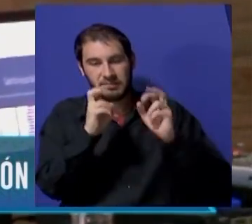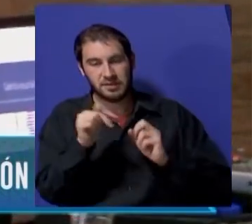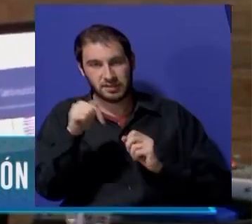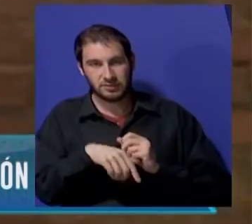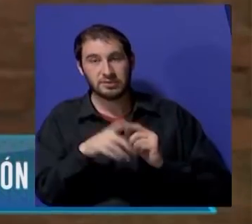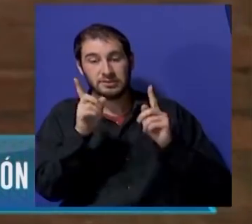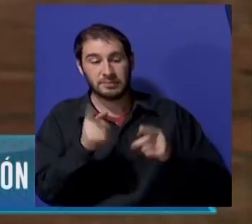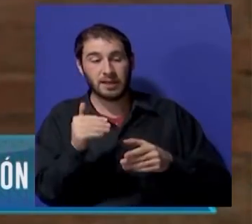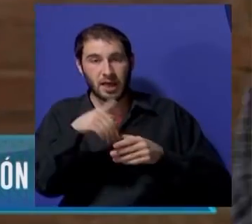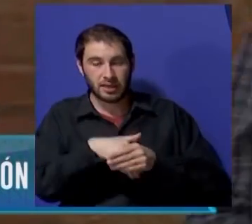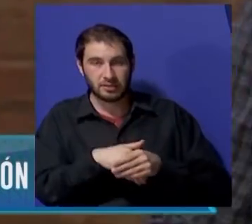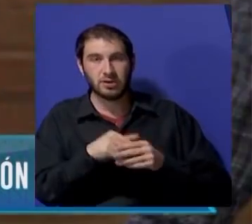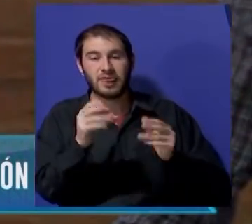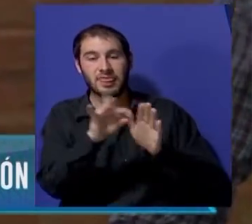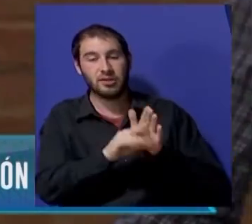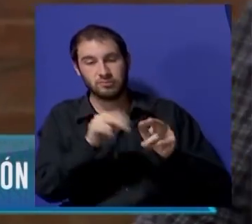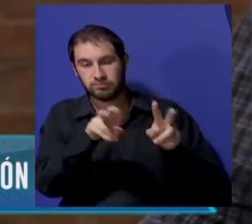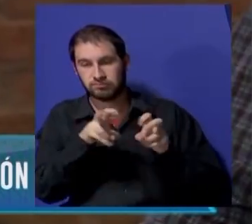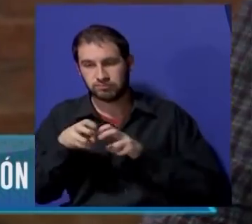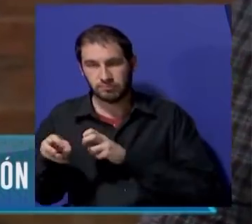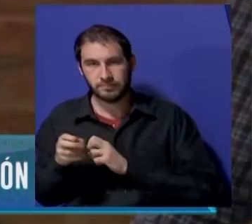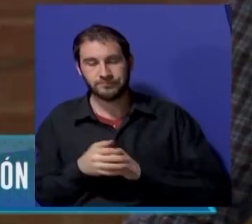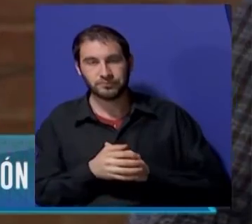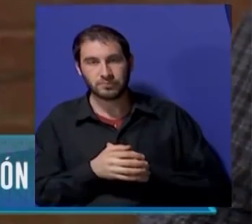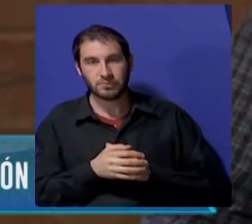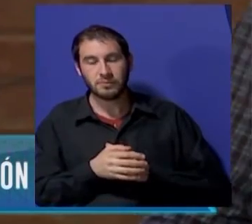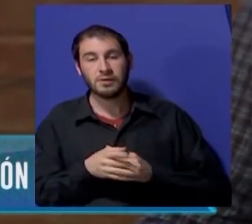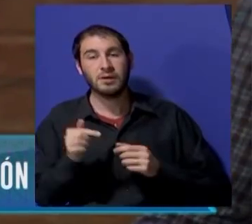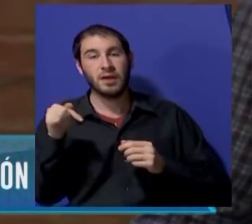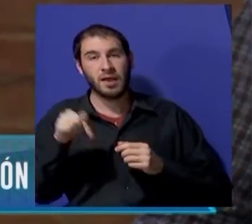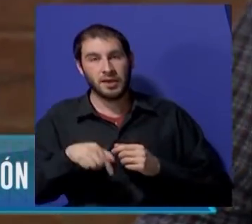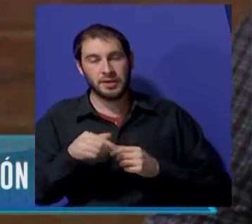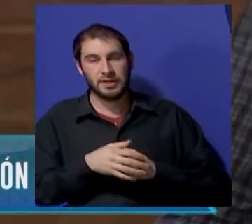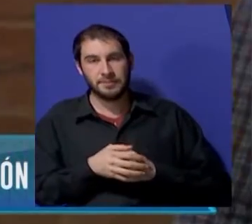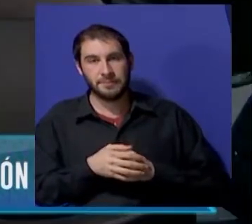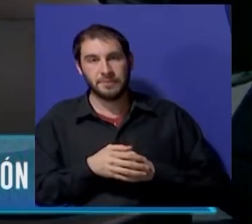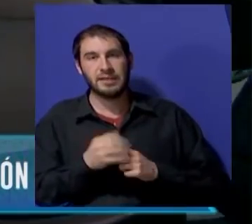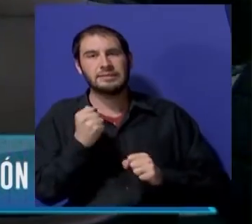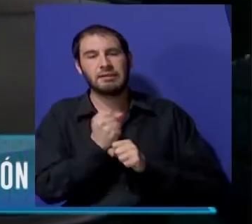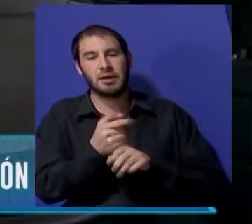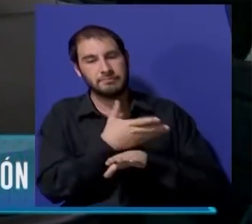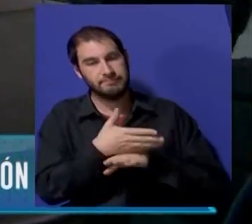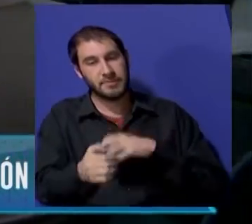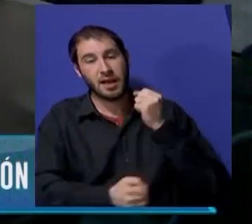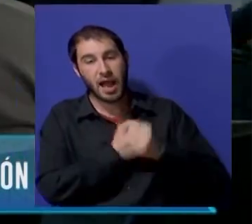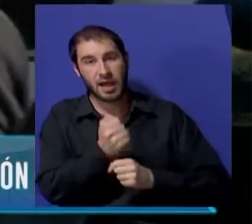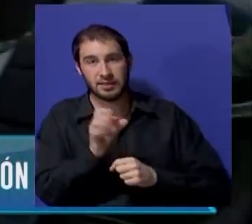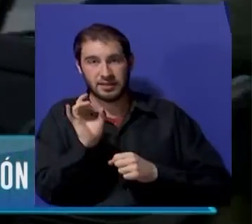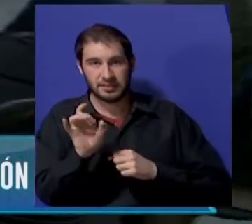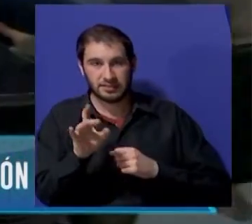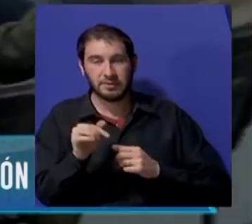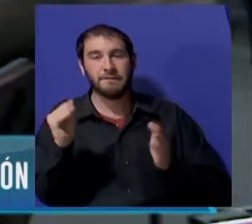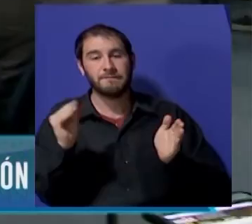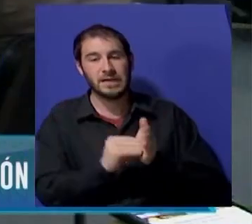y dentro de la recolección de datos, ¿sí? Ahora el trabajo va a seguir hasta fin de año, hay